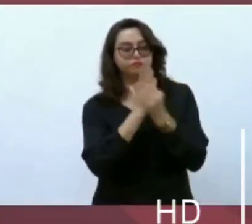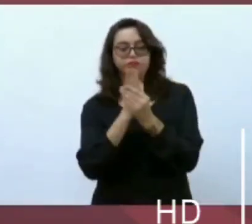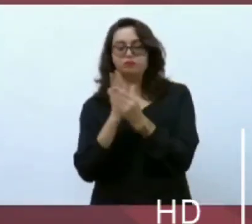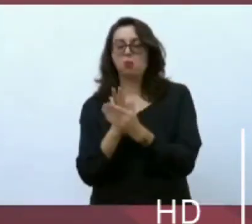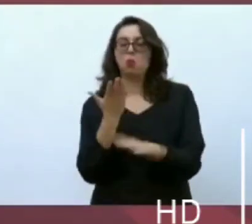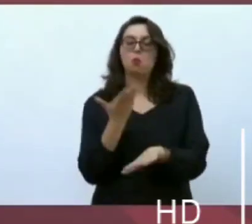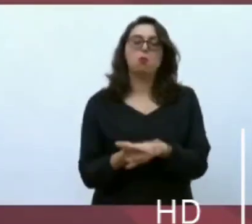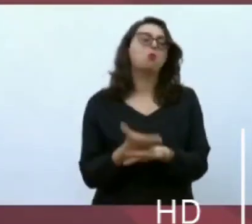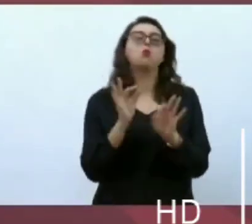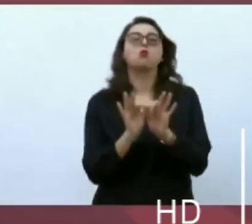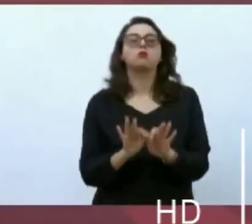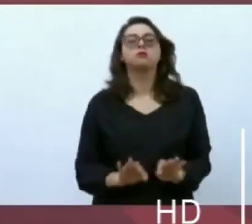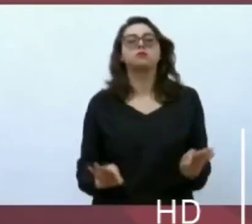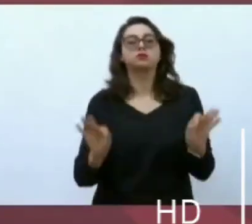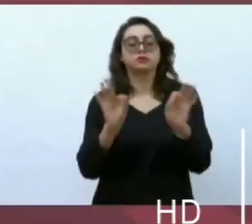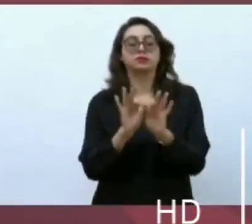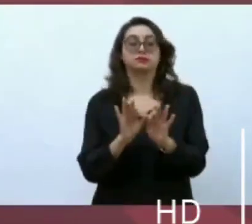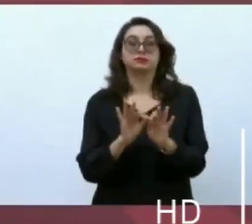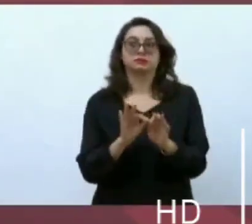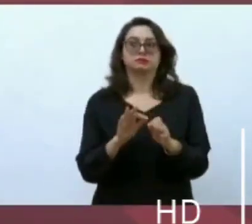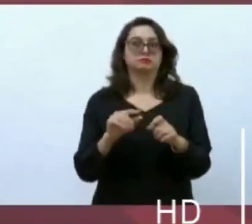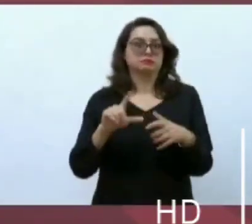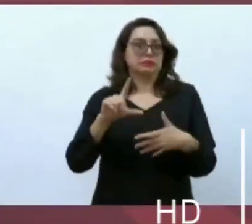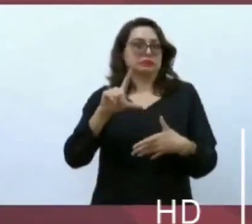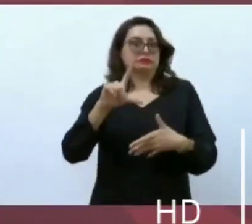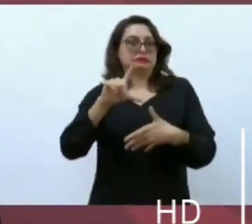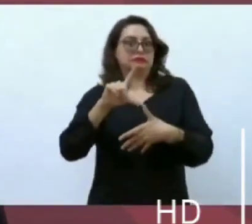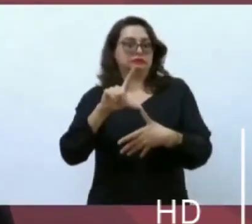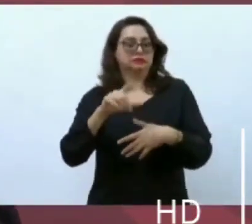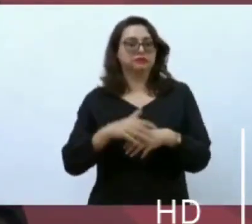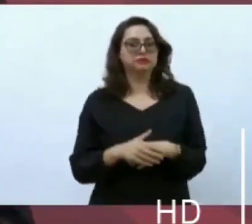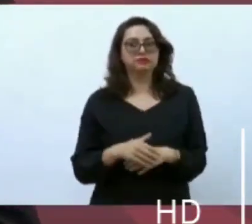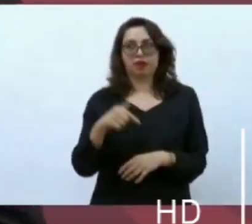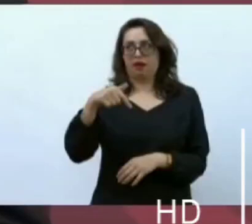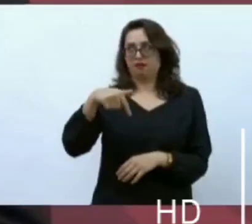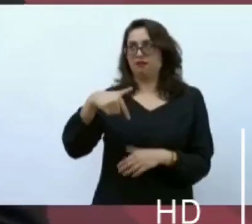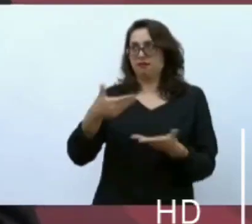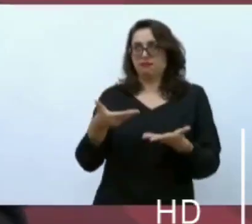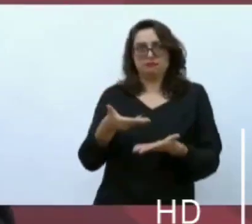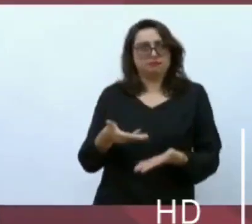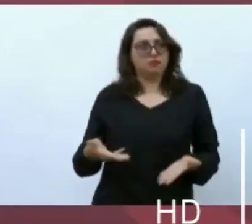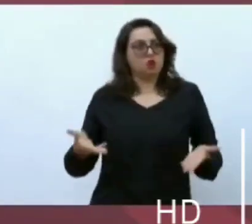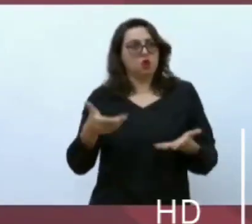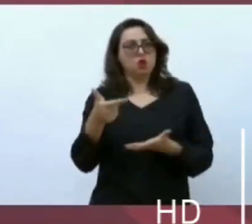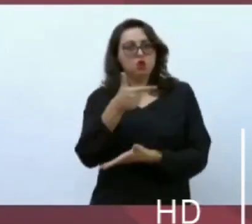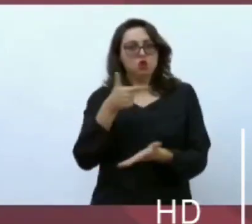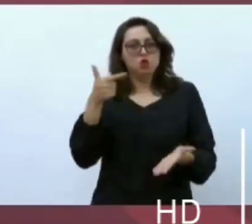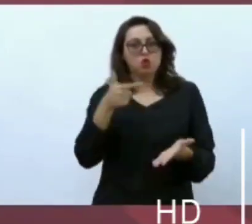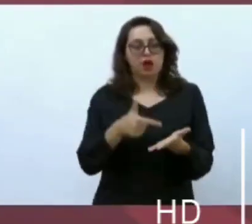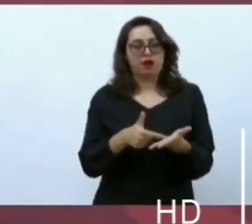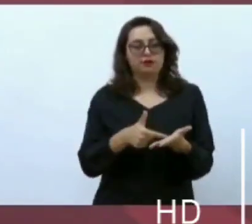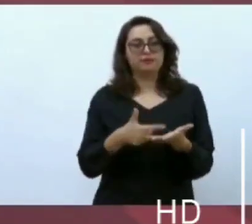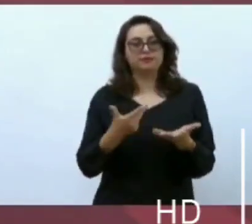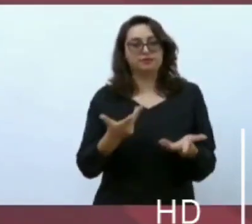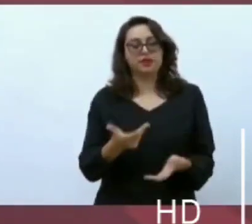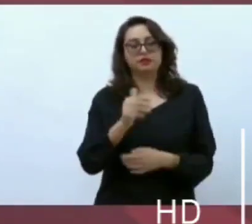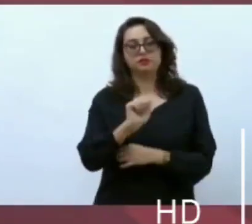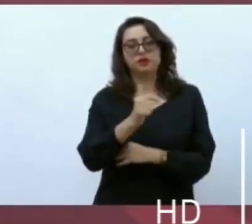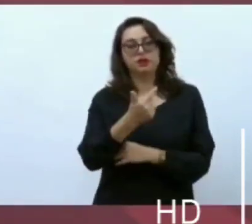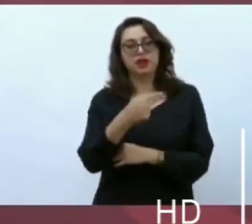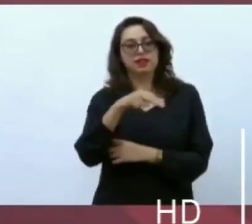Este Archivo General de la Nación, aquí donde estamos, y el Archivo General